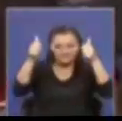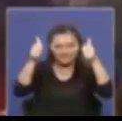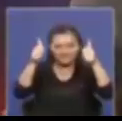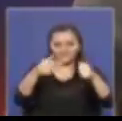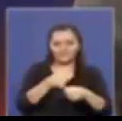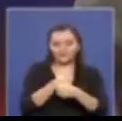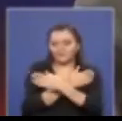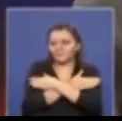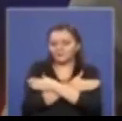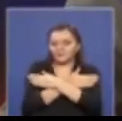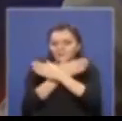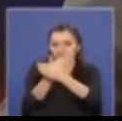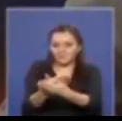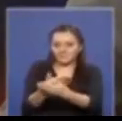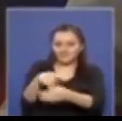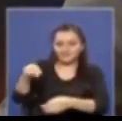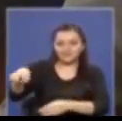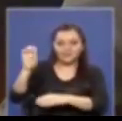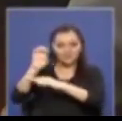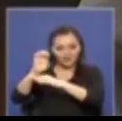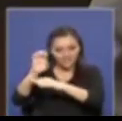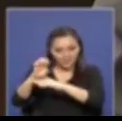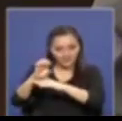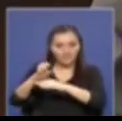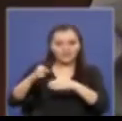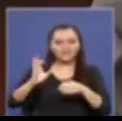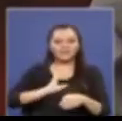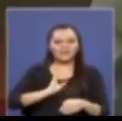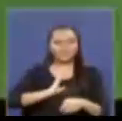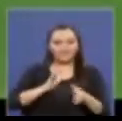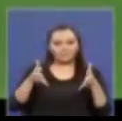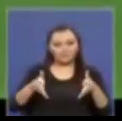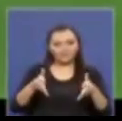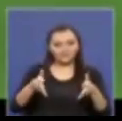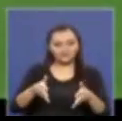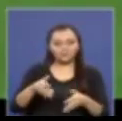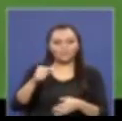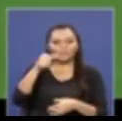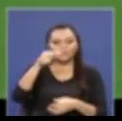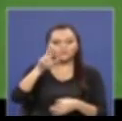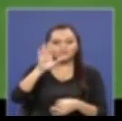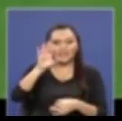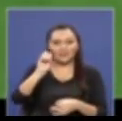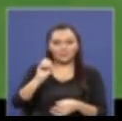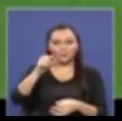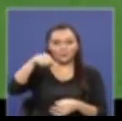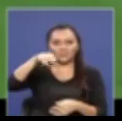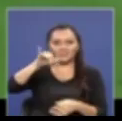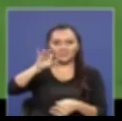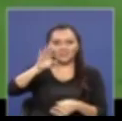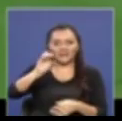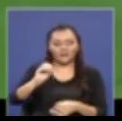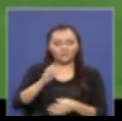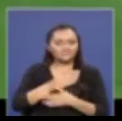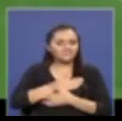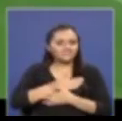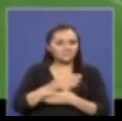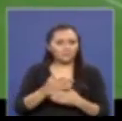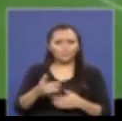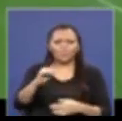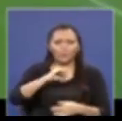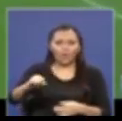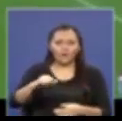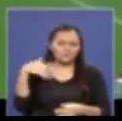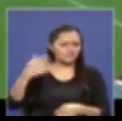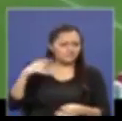Felicitaciones a nuestros muchachos, felicitaciones al profe Gustavo Quinteros, qué alegría nos han dado. Qué golazo, ese